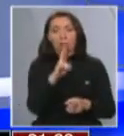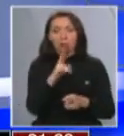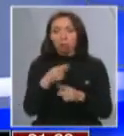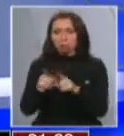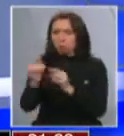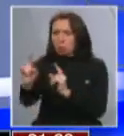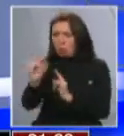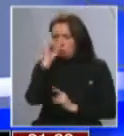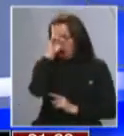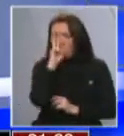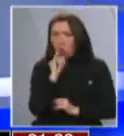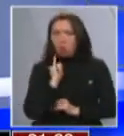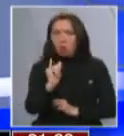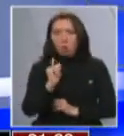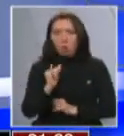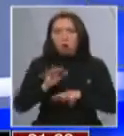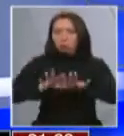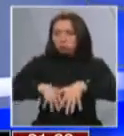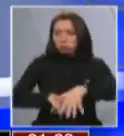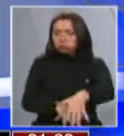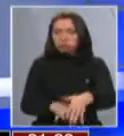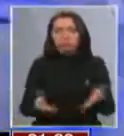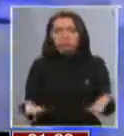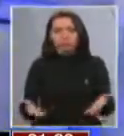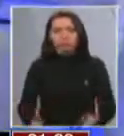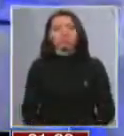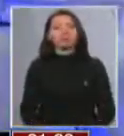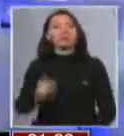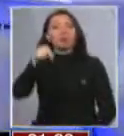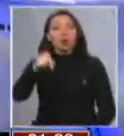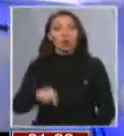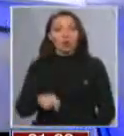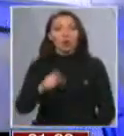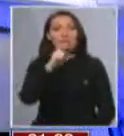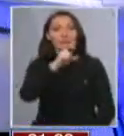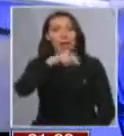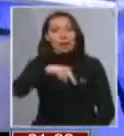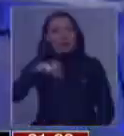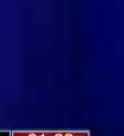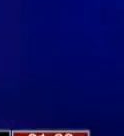ciudadanos como el que está en las calles. Hoy, en CNN Prime.